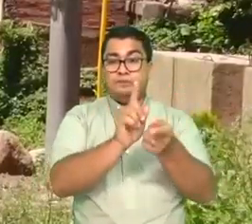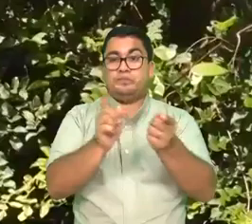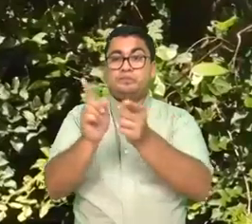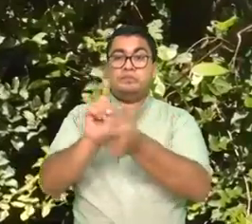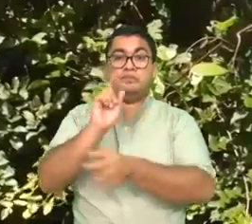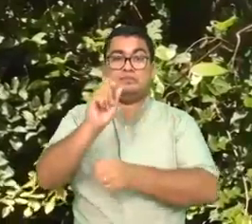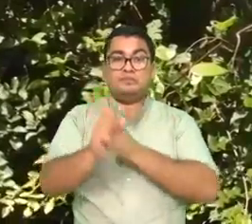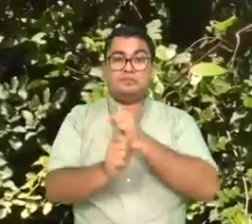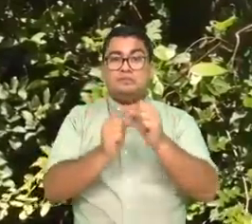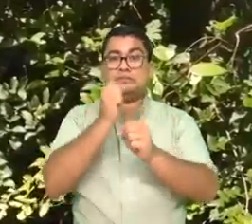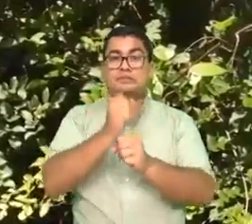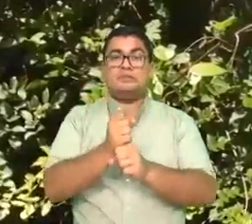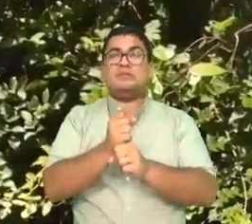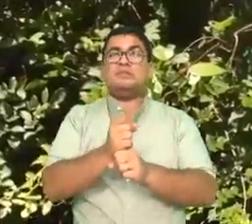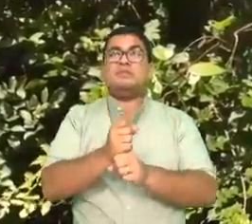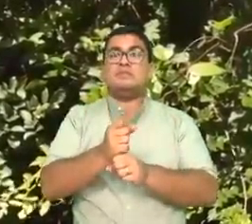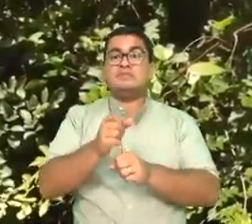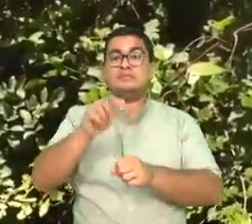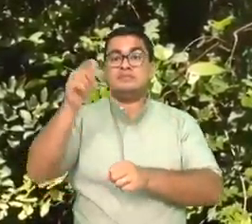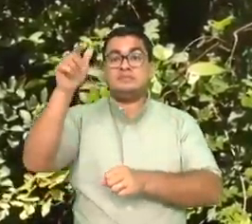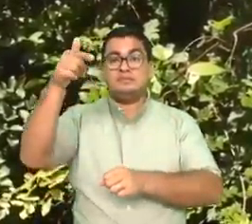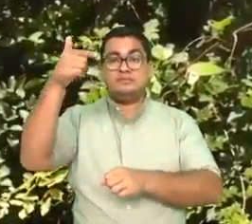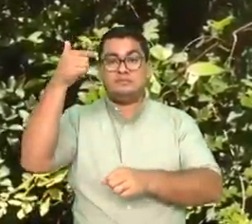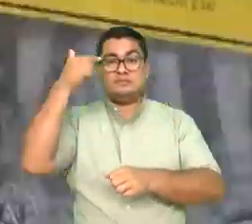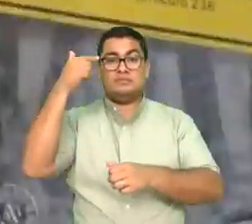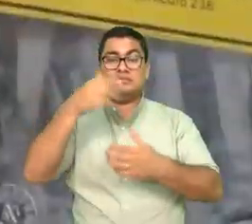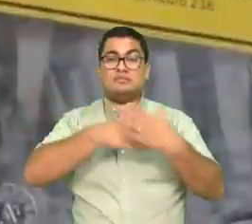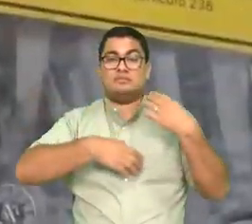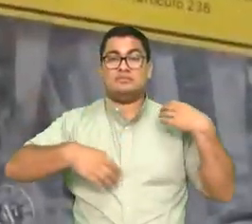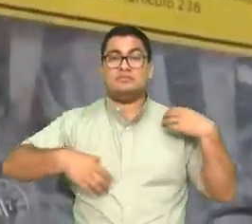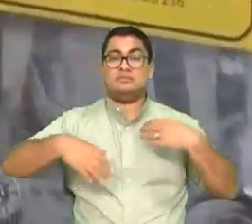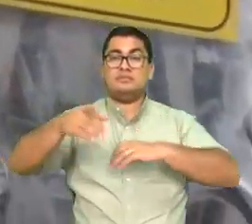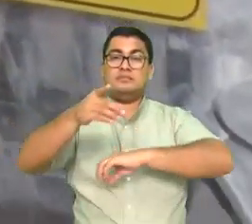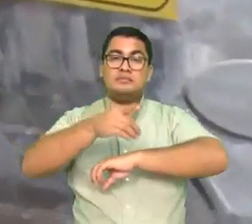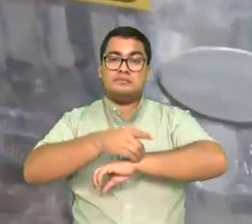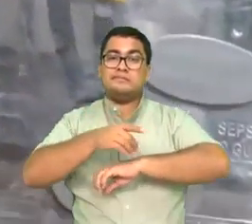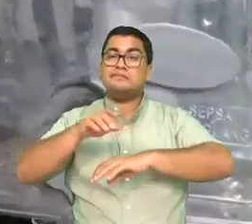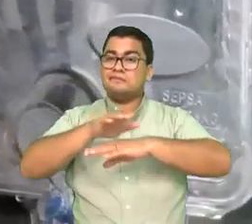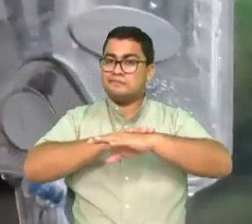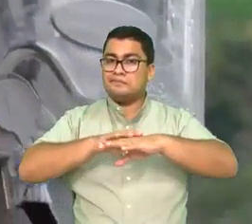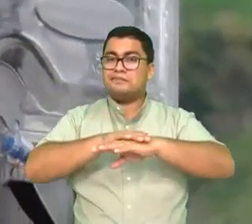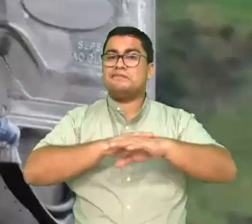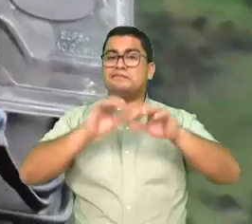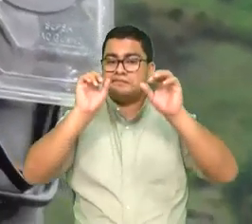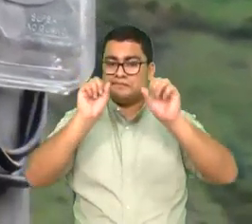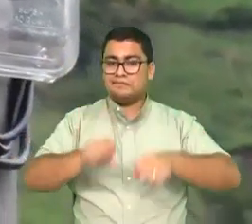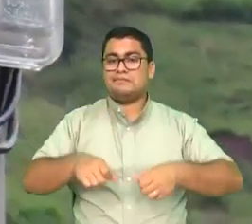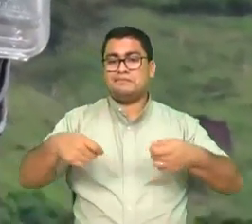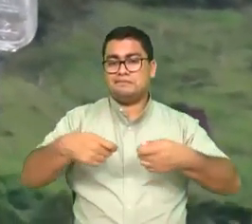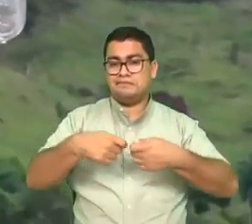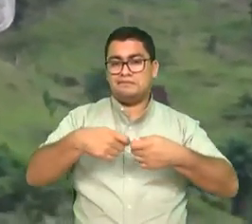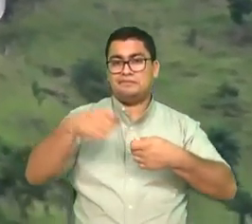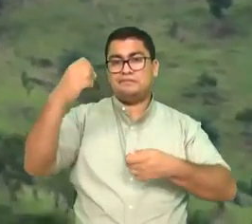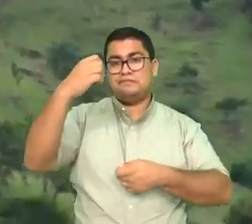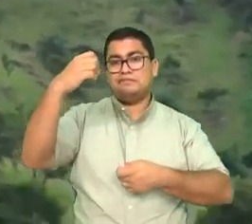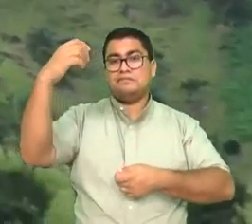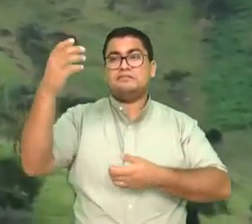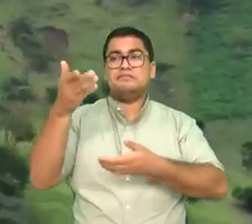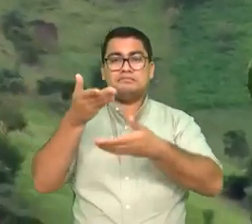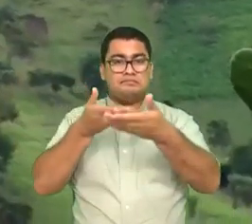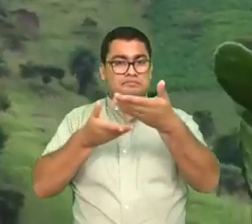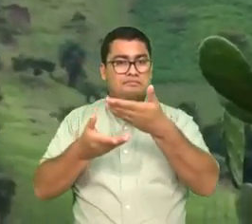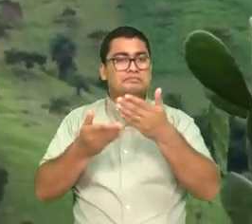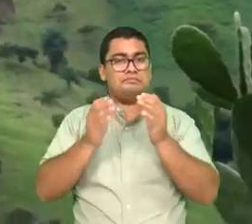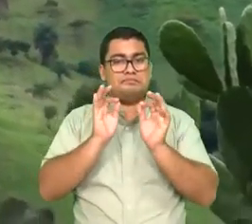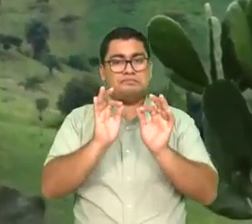estos años por orientaciones del presidente Ortega han permitido un suministro confiable de energía en todo